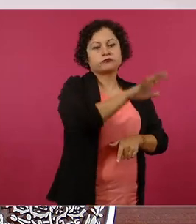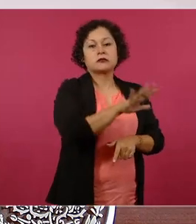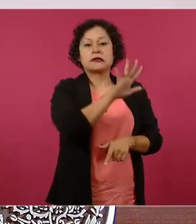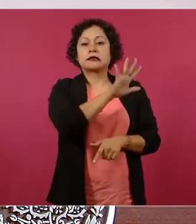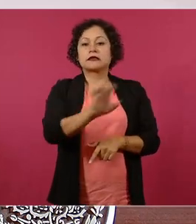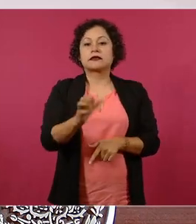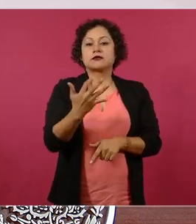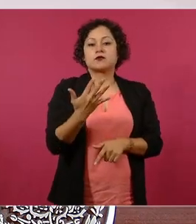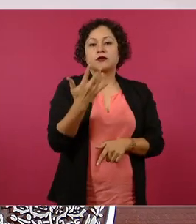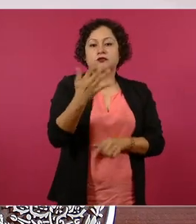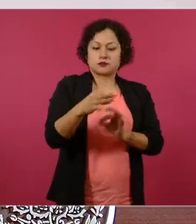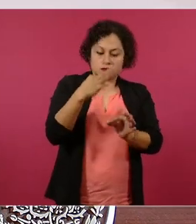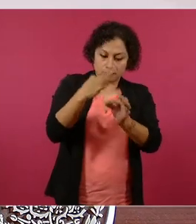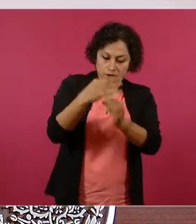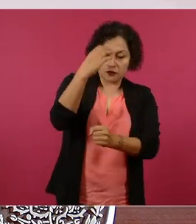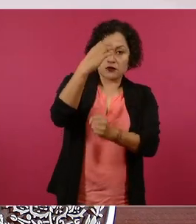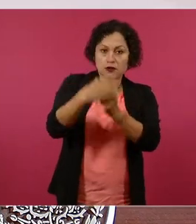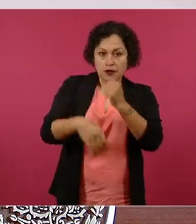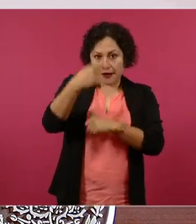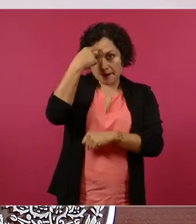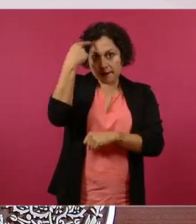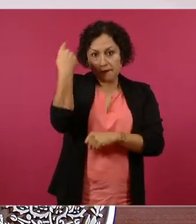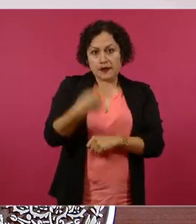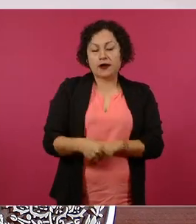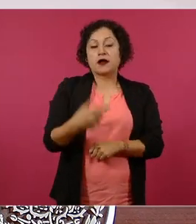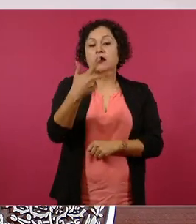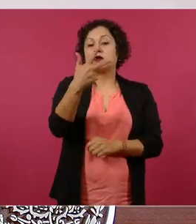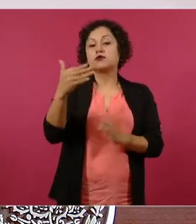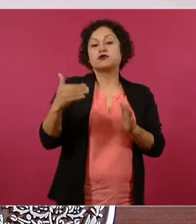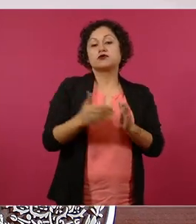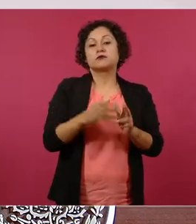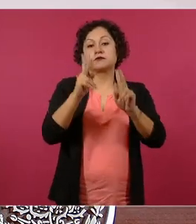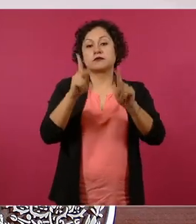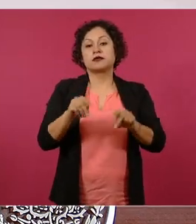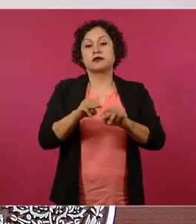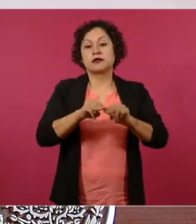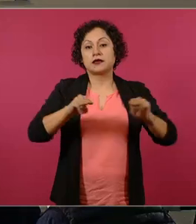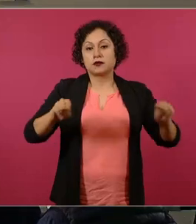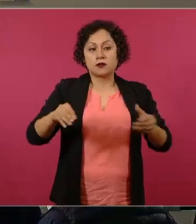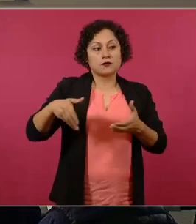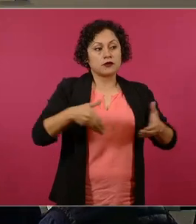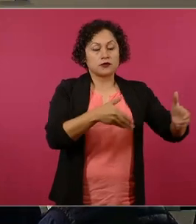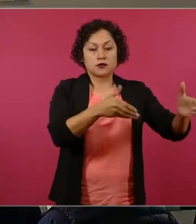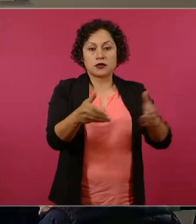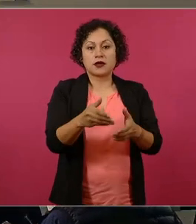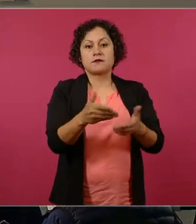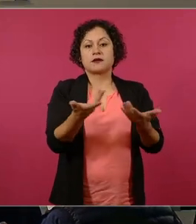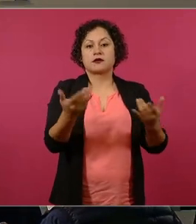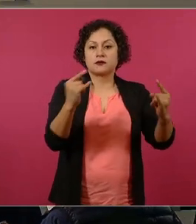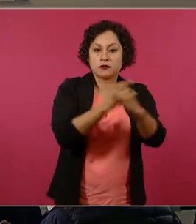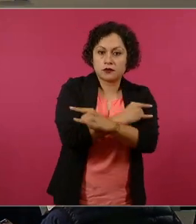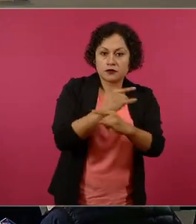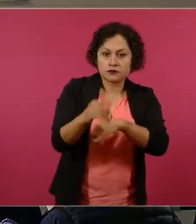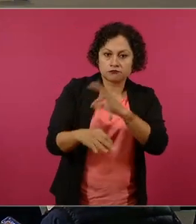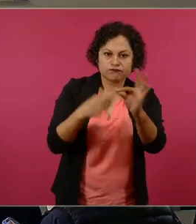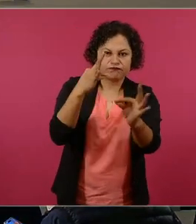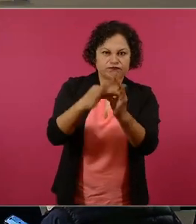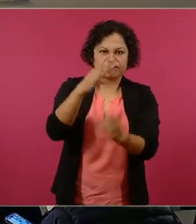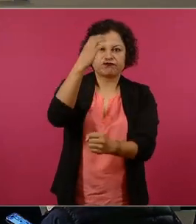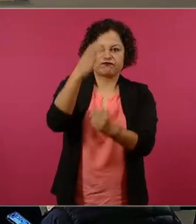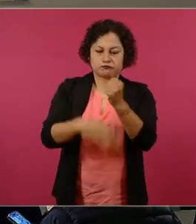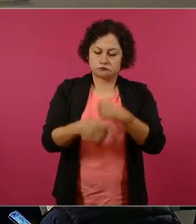obras y los casi 8000 km de carreteras y caminos y autopistas que tenemos muchas gracias presidente por su